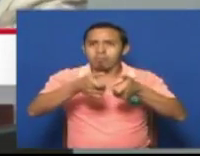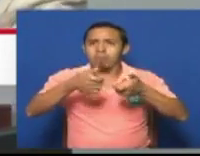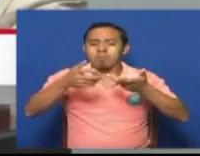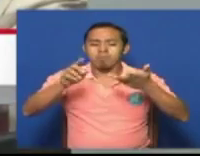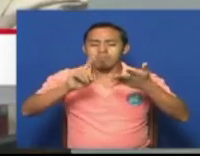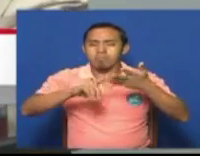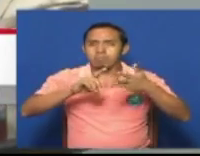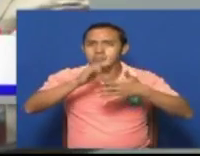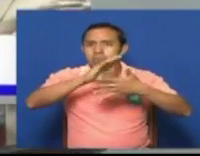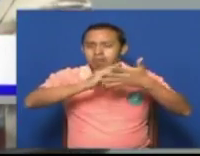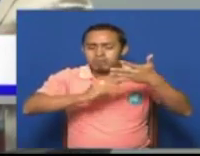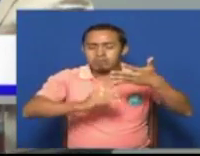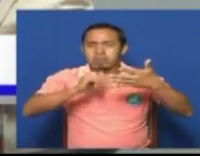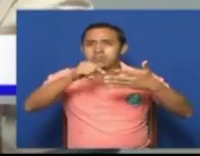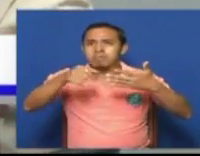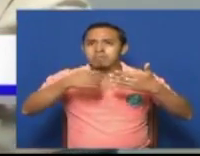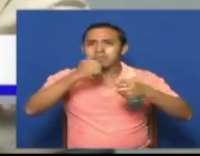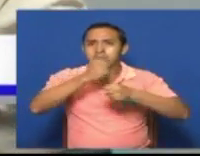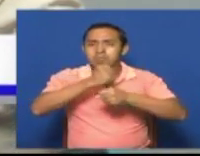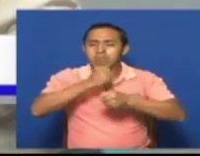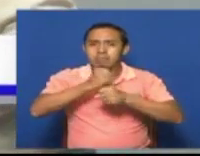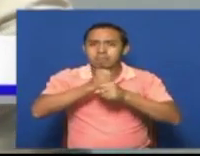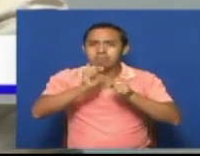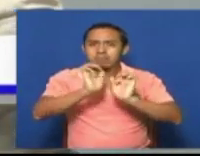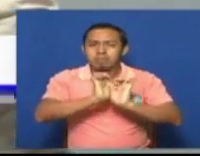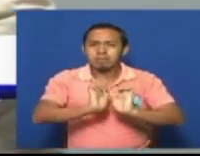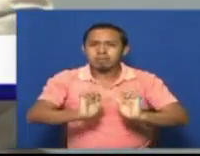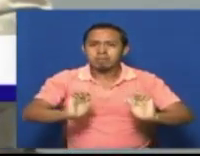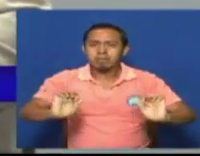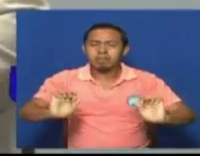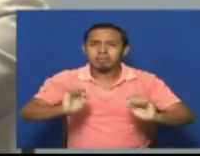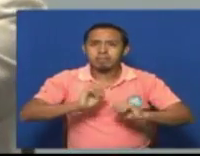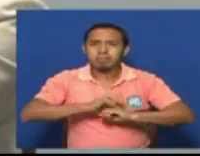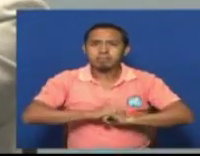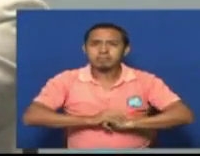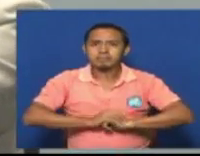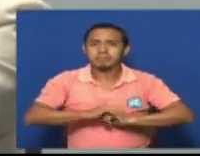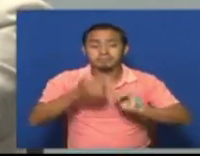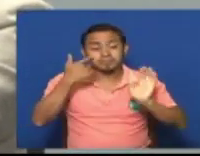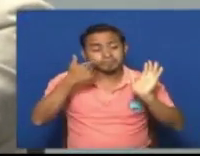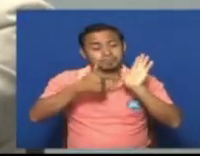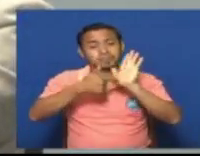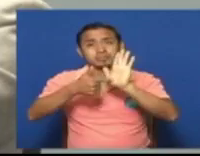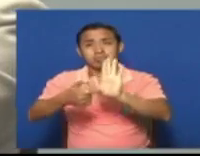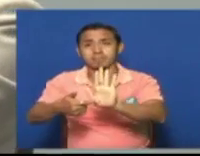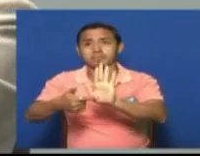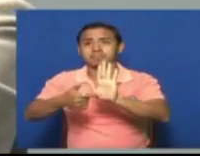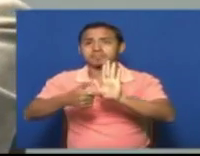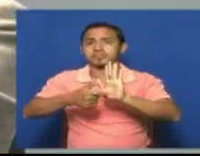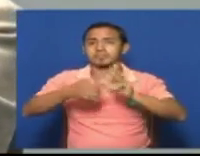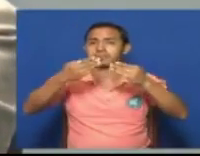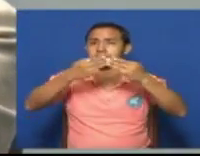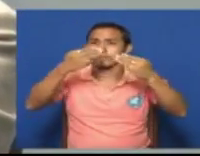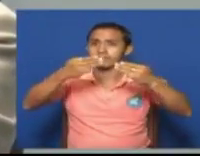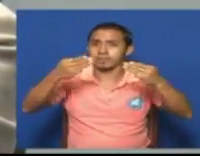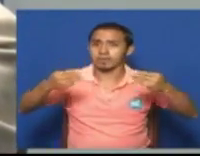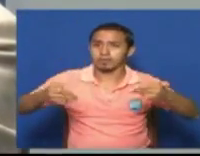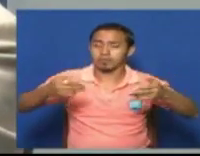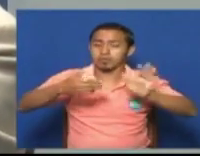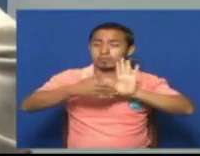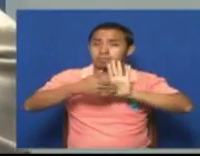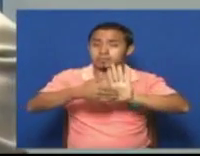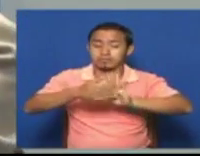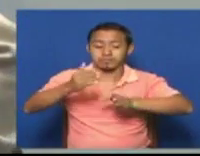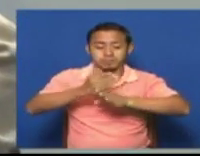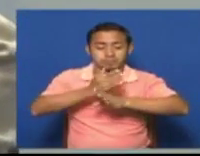que están trabajando directamente con la niñez nicaragüenses para proveerle este material que ilustra los avances